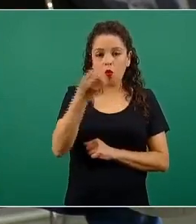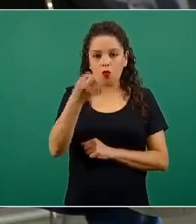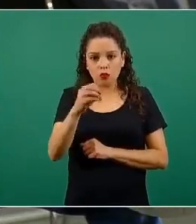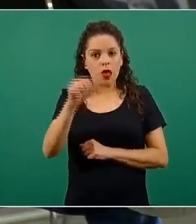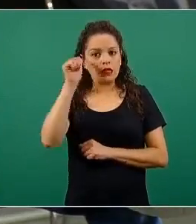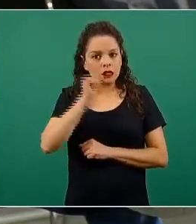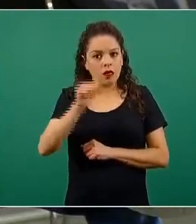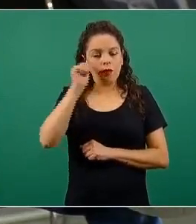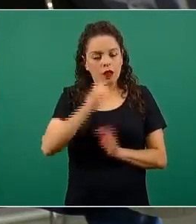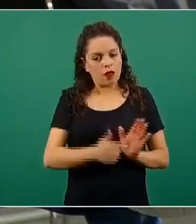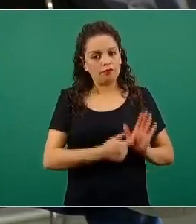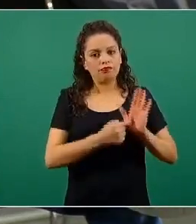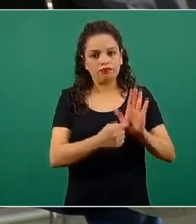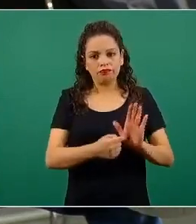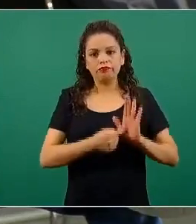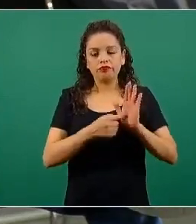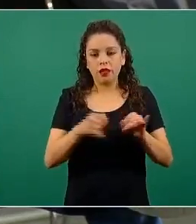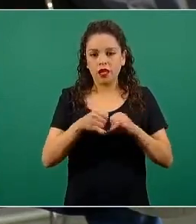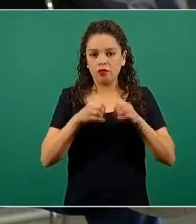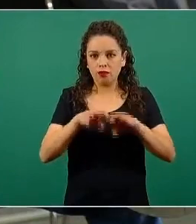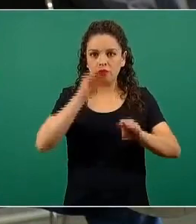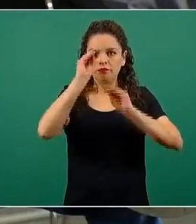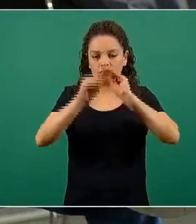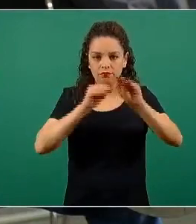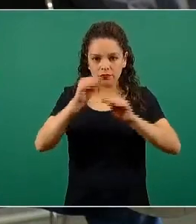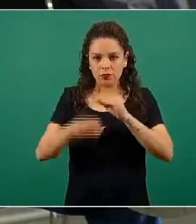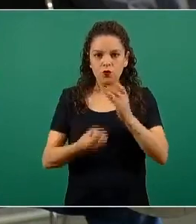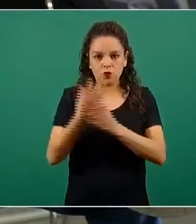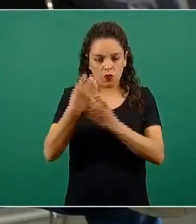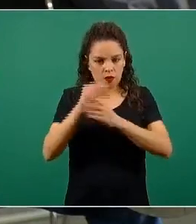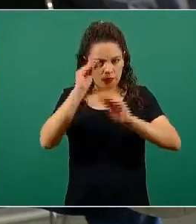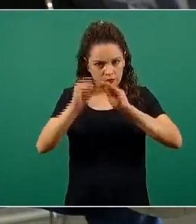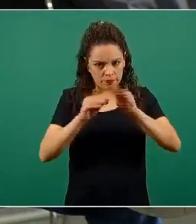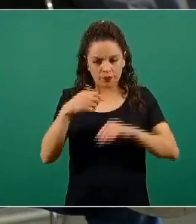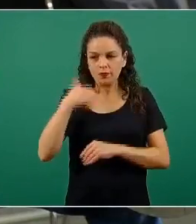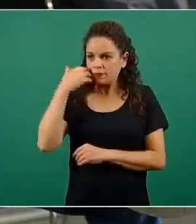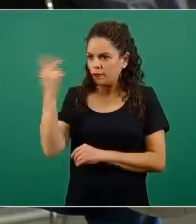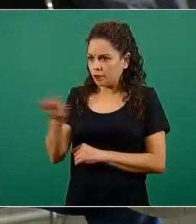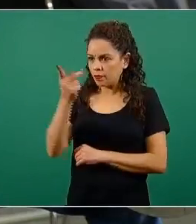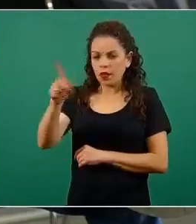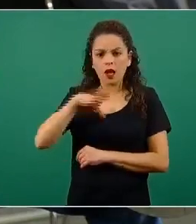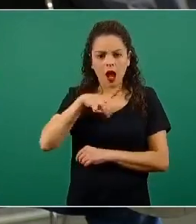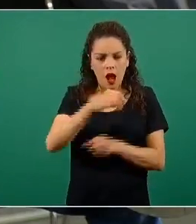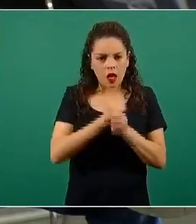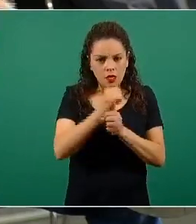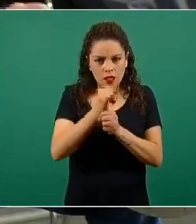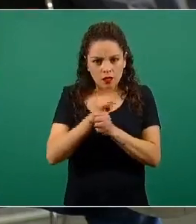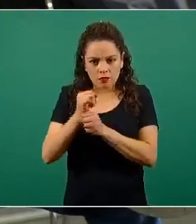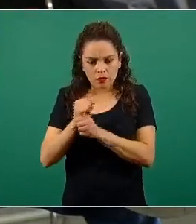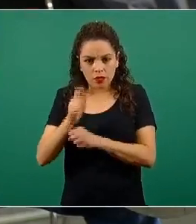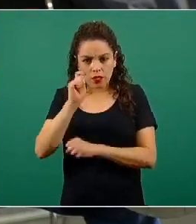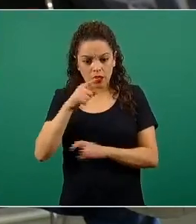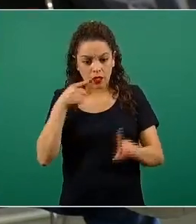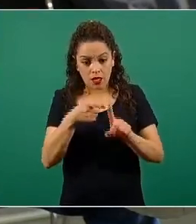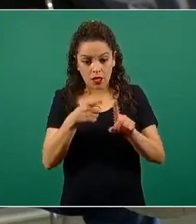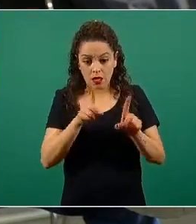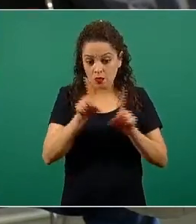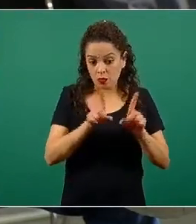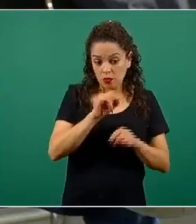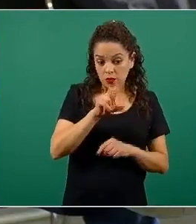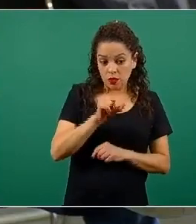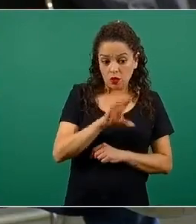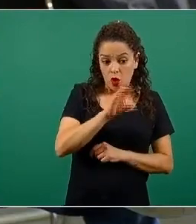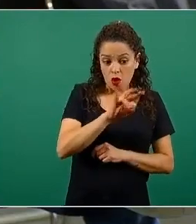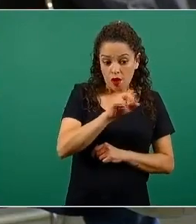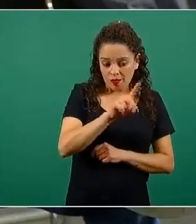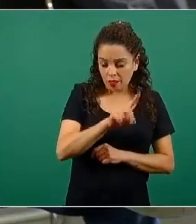constantemente presentando. Preguntarles, ¿están haciendo un análisis de los casos, no solamente de los que son posiblemente COVID, sino